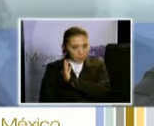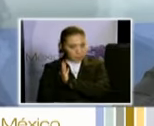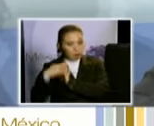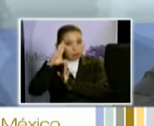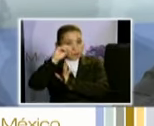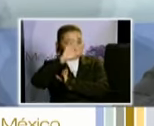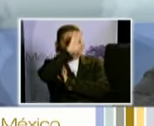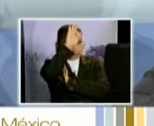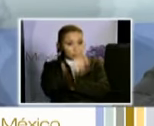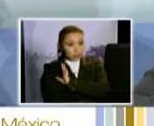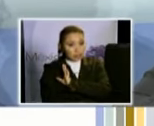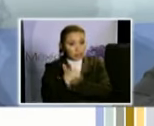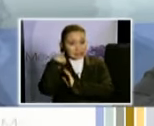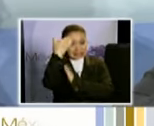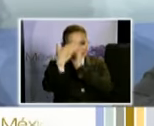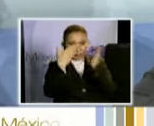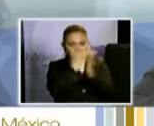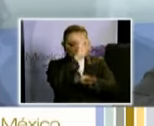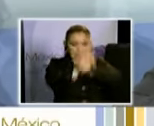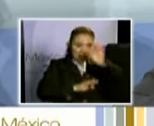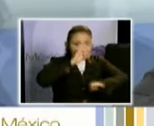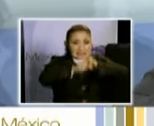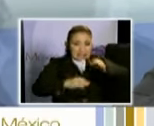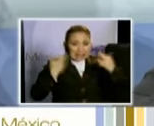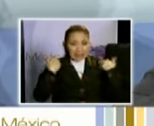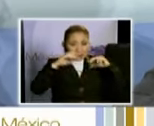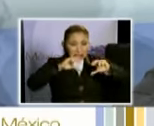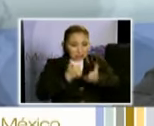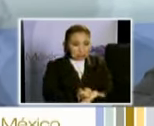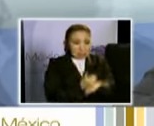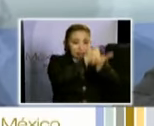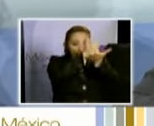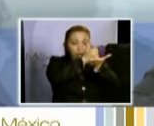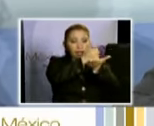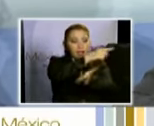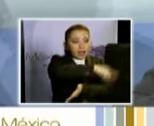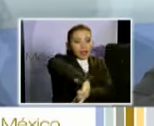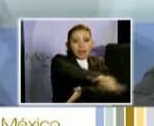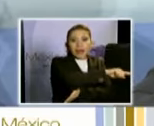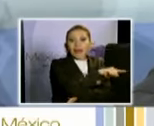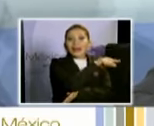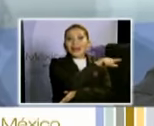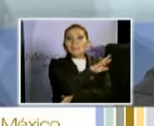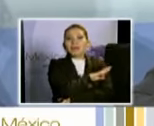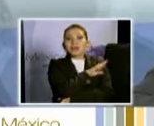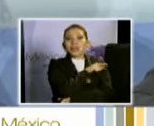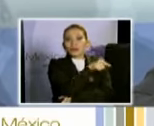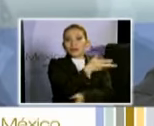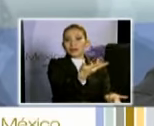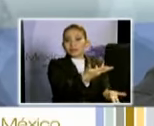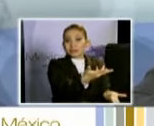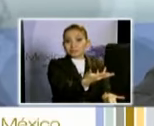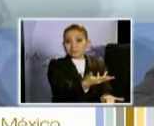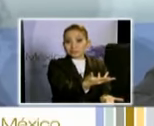del 90% de los servicios de tratamiento y rehabilitación son ofrecidos por entidades